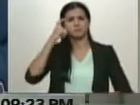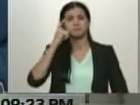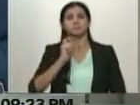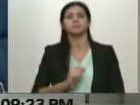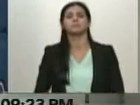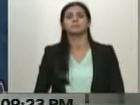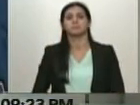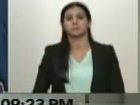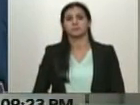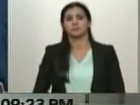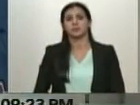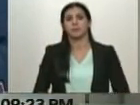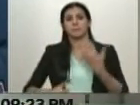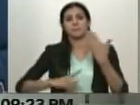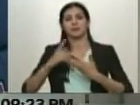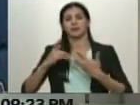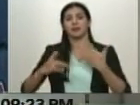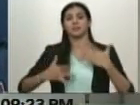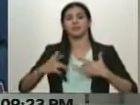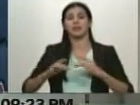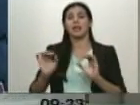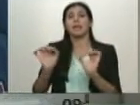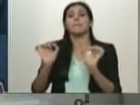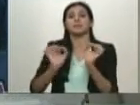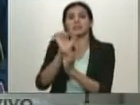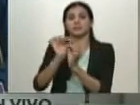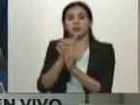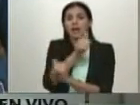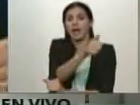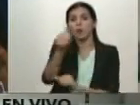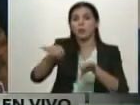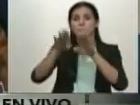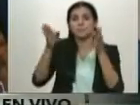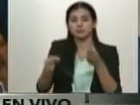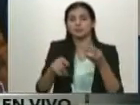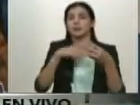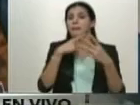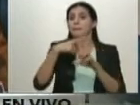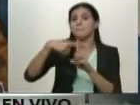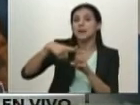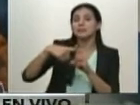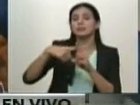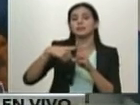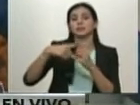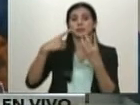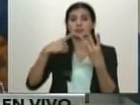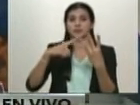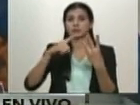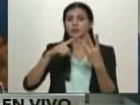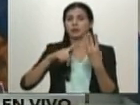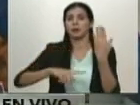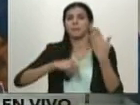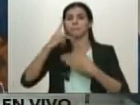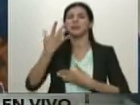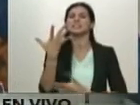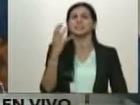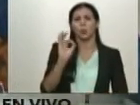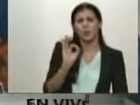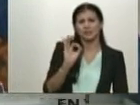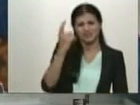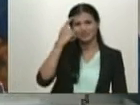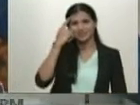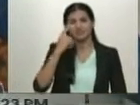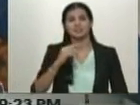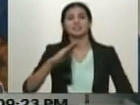el plan de acciones específicas por mesa de trabajo y el plan que yo he llamado el plan 50 de satisfacción